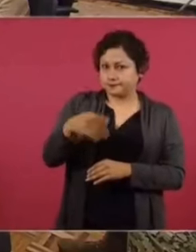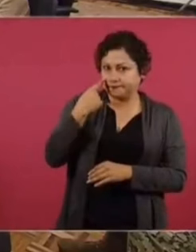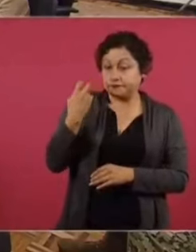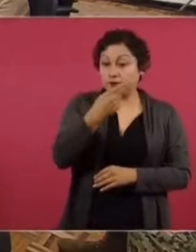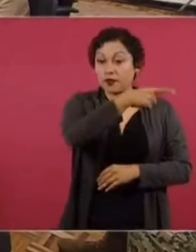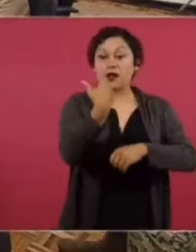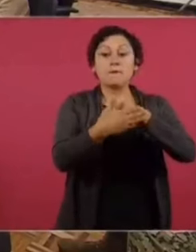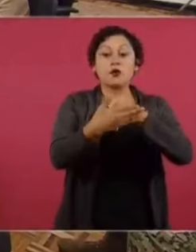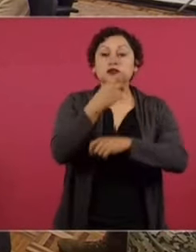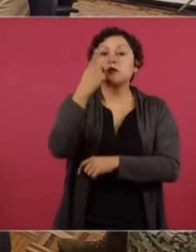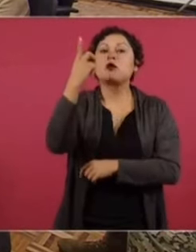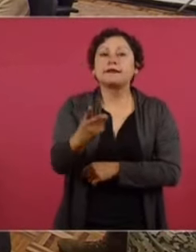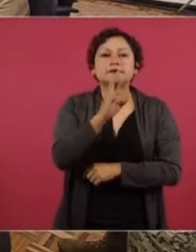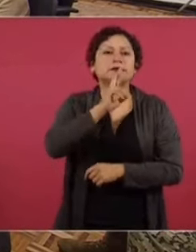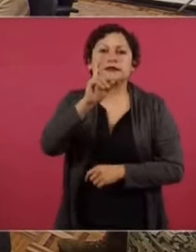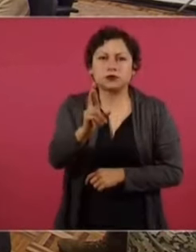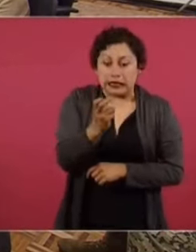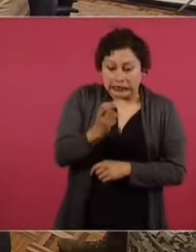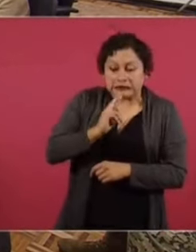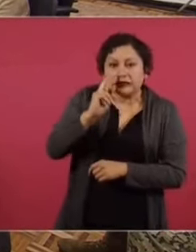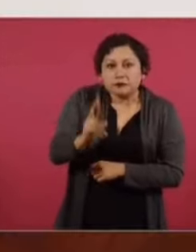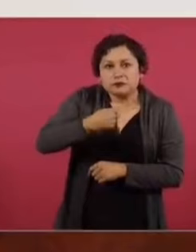este personaje, ¿qué impacto puede tener para nuestro país, presidente?